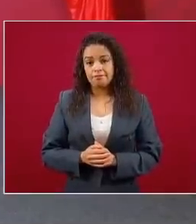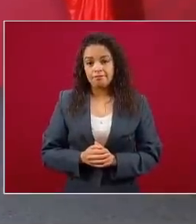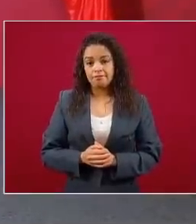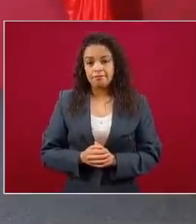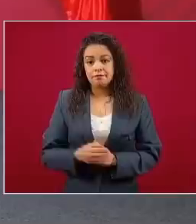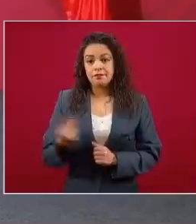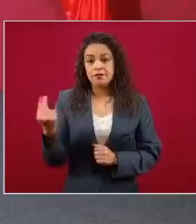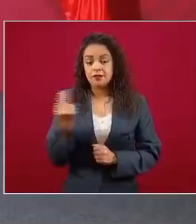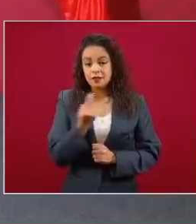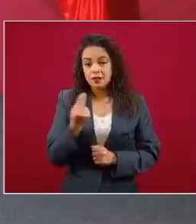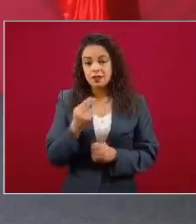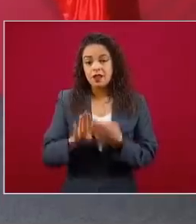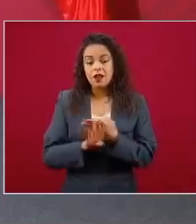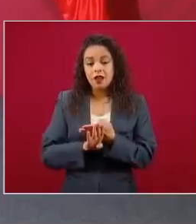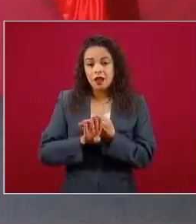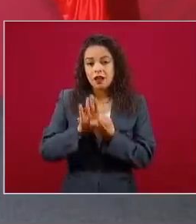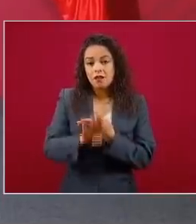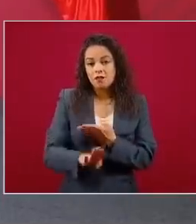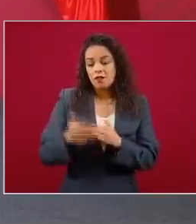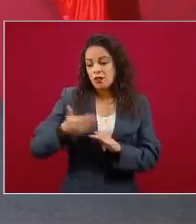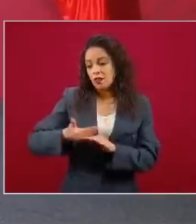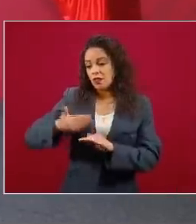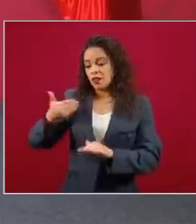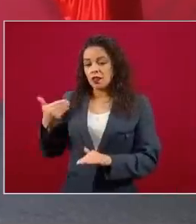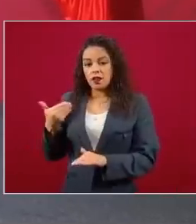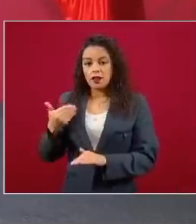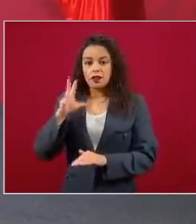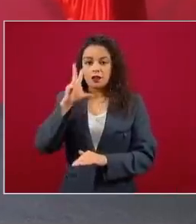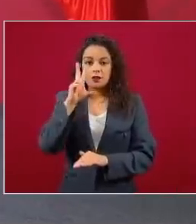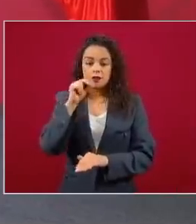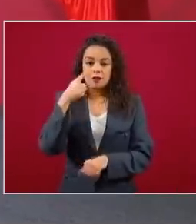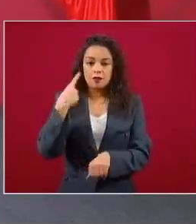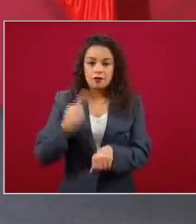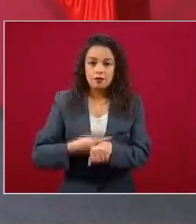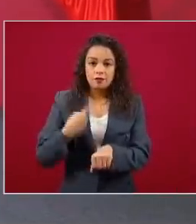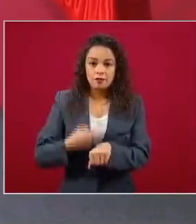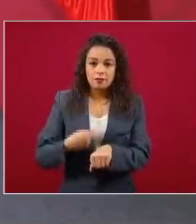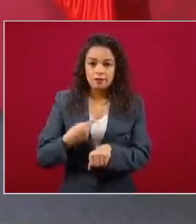la gente. De ahí la importancia de lo preventivo.